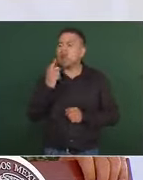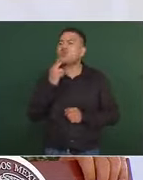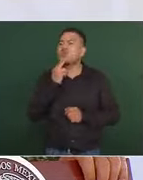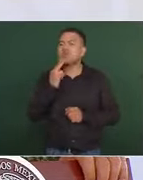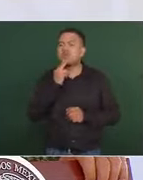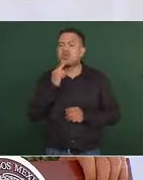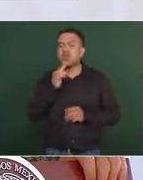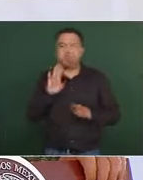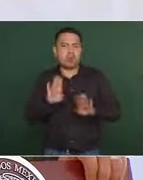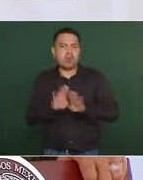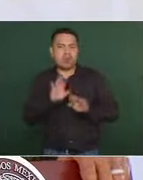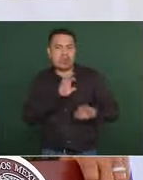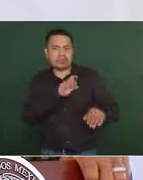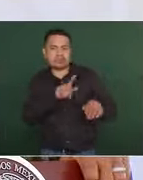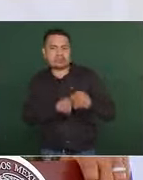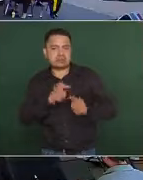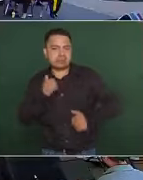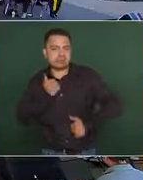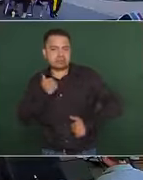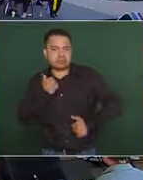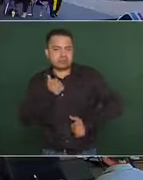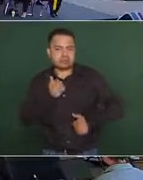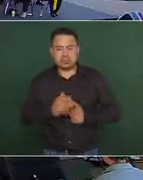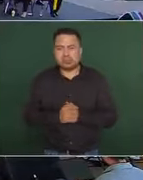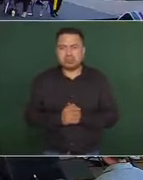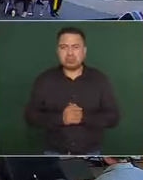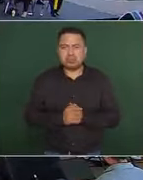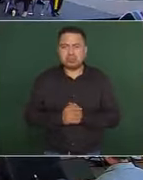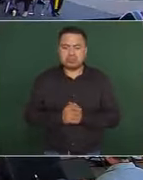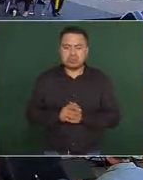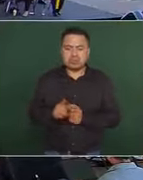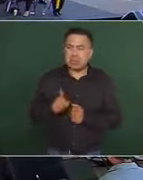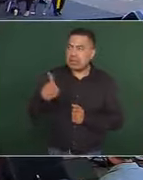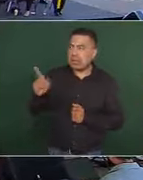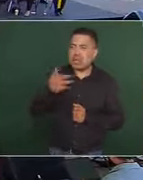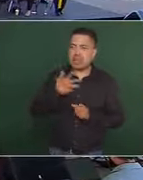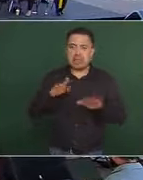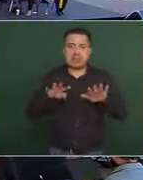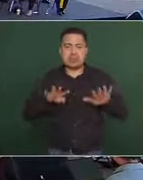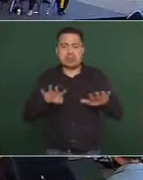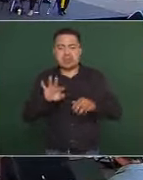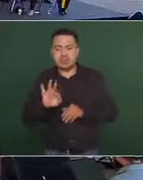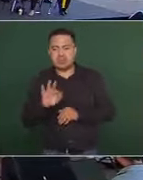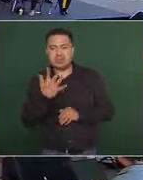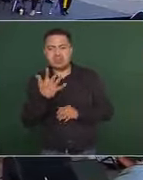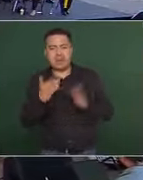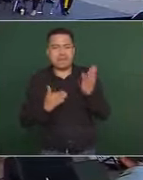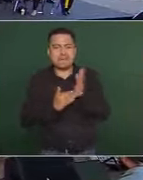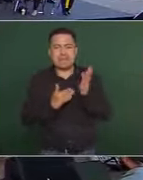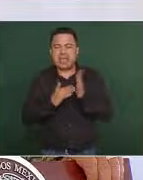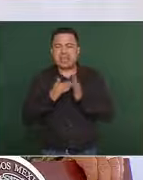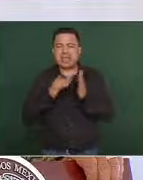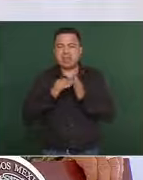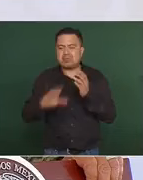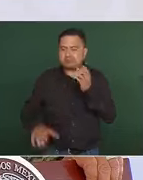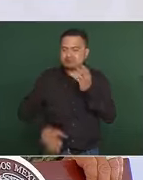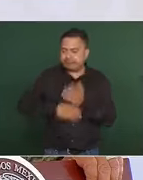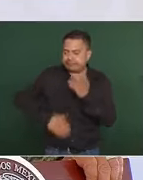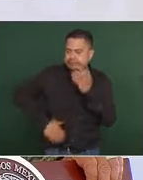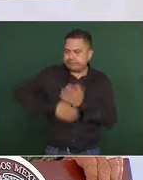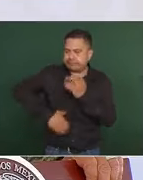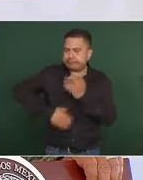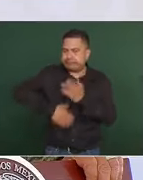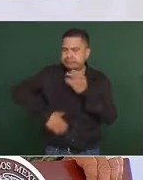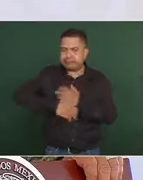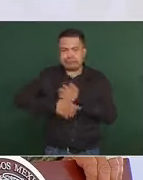de Fuerzas Armadas. Aquí tenemos 19.5 millones de cartuchos que se